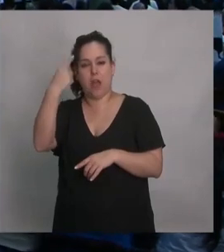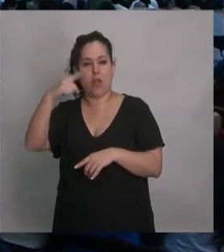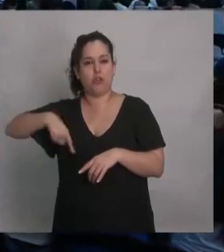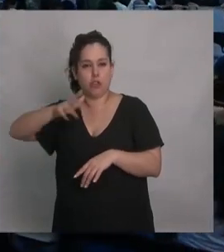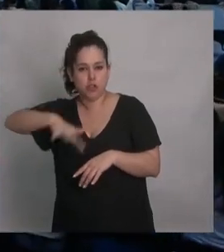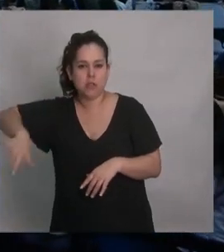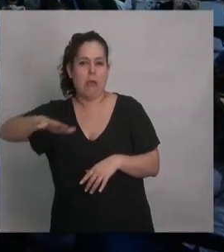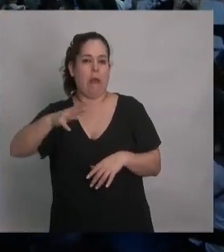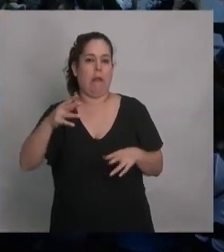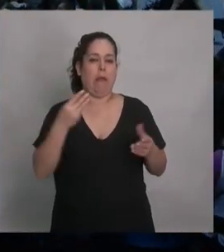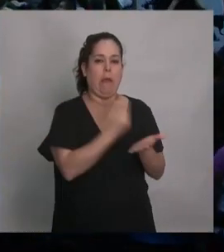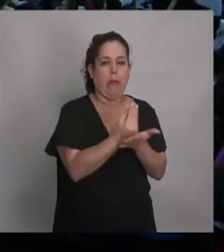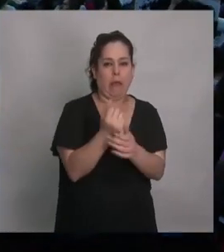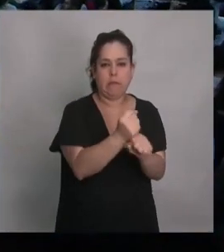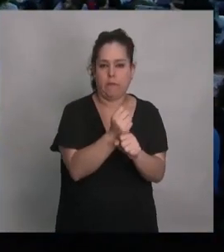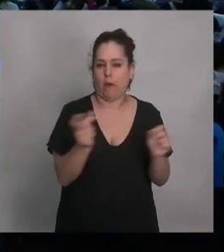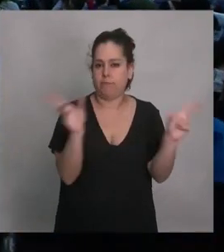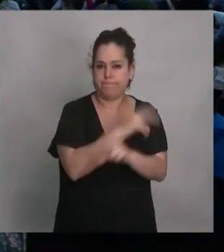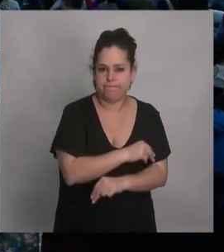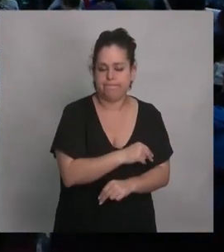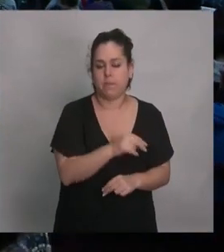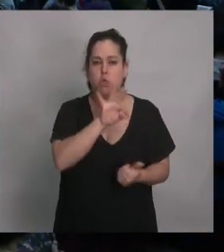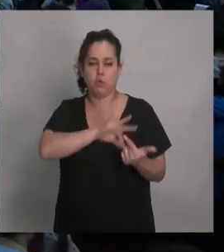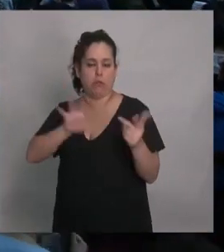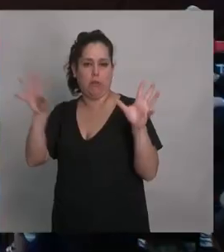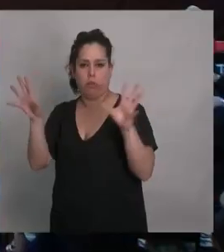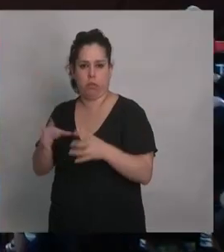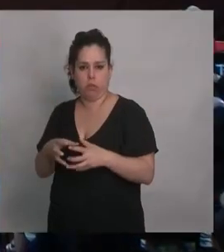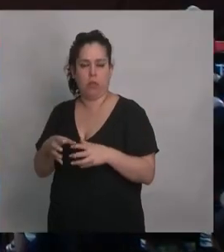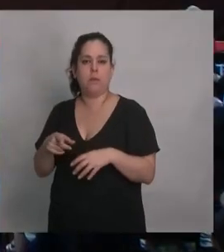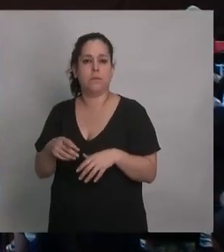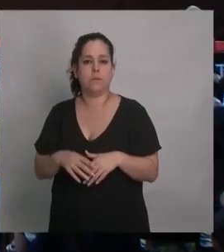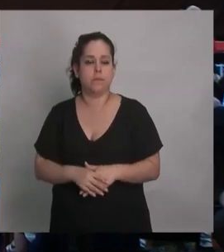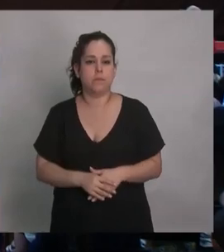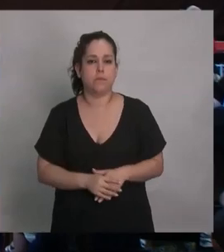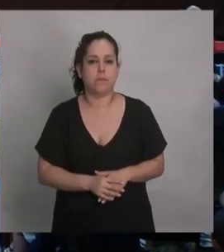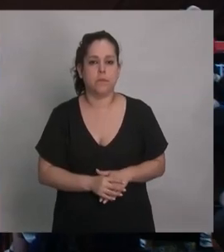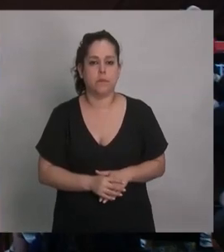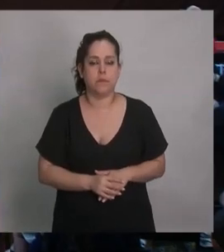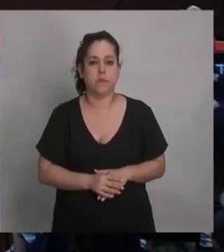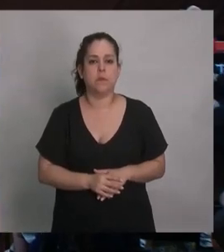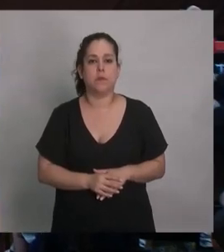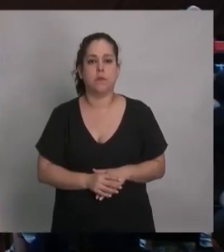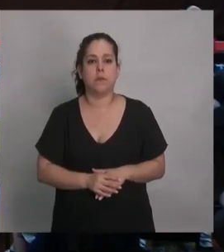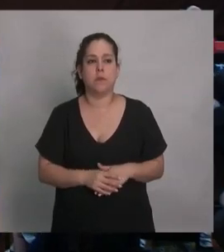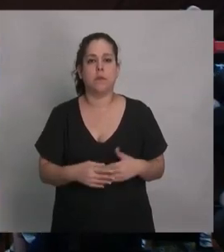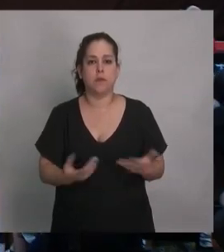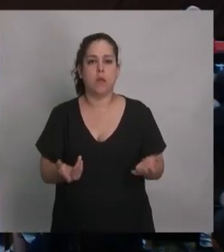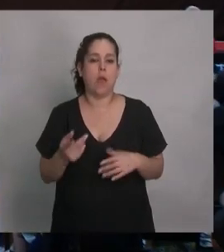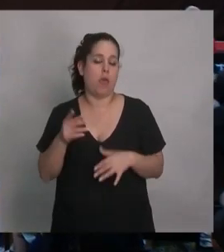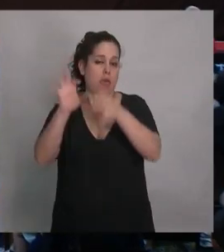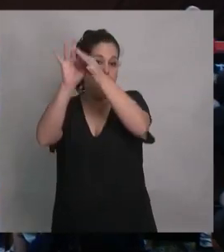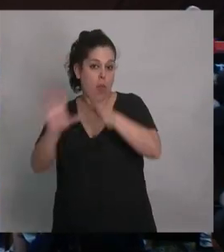empleo, con la destrucción de suelos, hablo de un punto de vista de Europa, pero creo que en muchos países